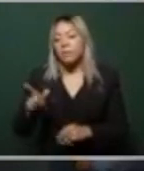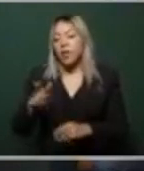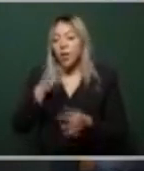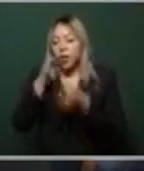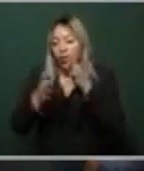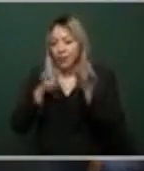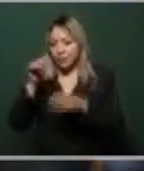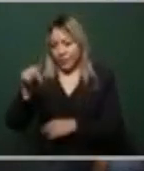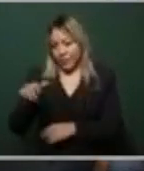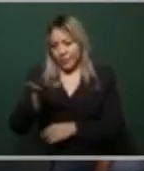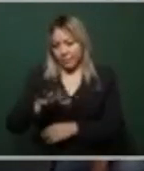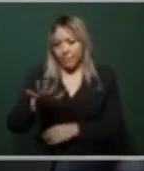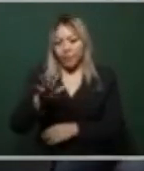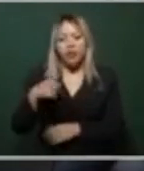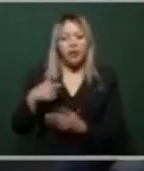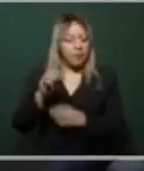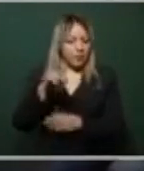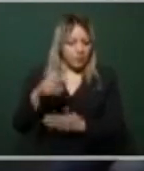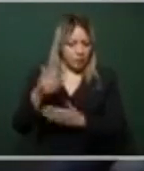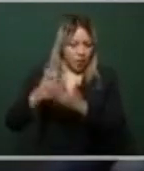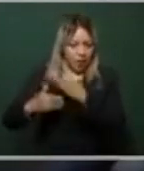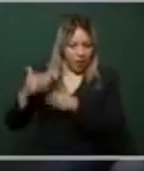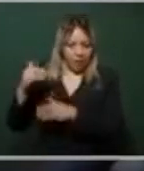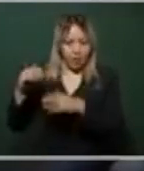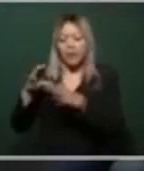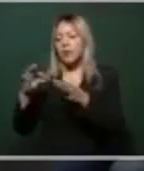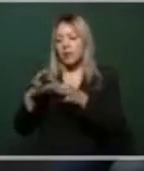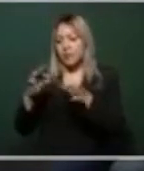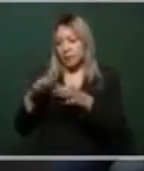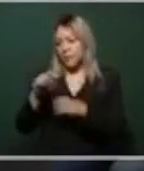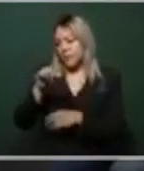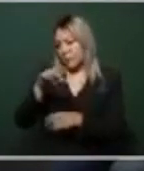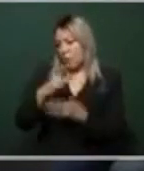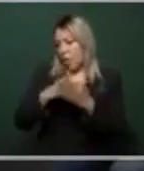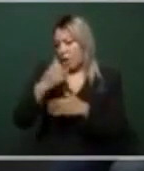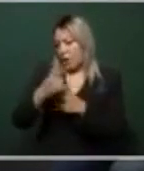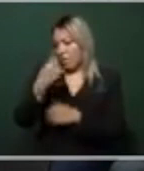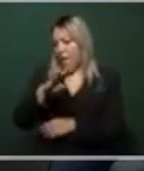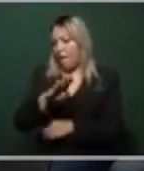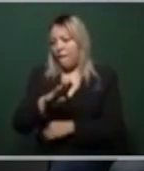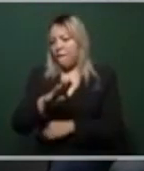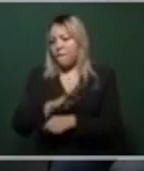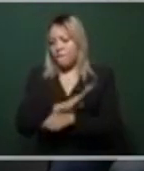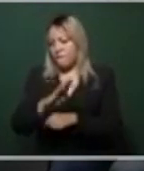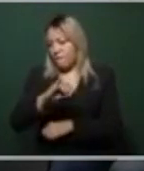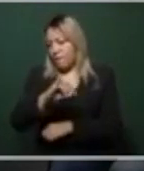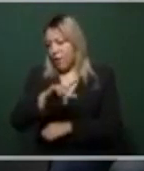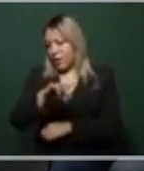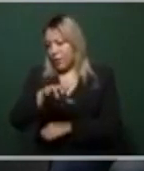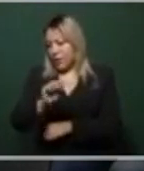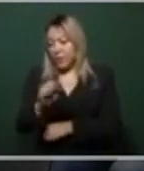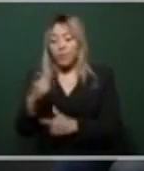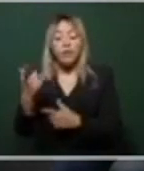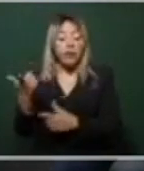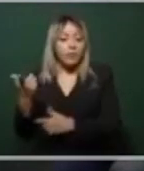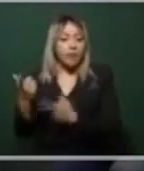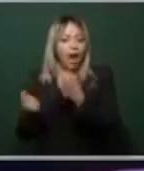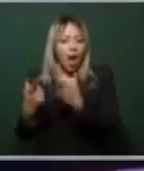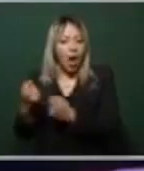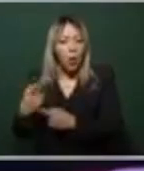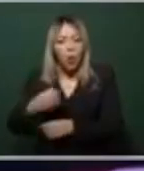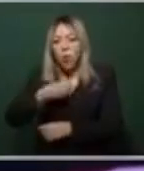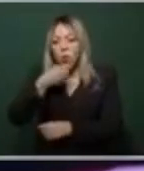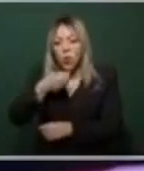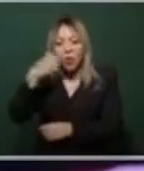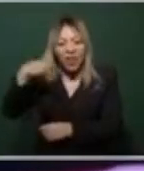Énfasis. Pues regresando un poco con el tema de los programas de bienestar, los adultos mayores están batallando mucho por el tema de los